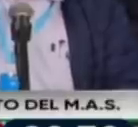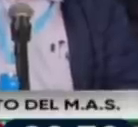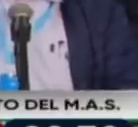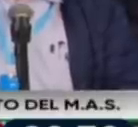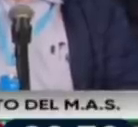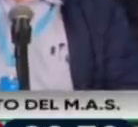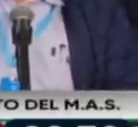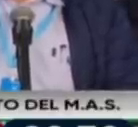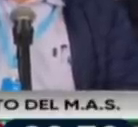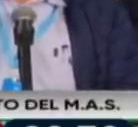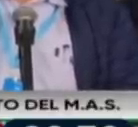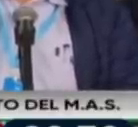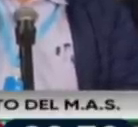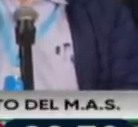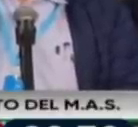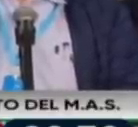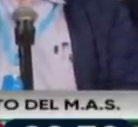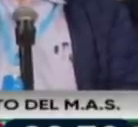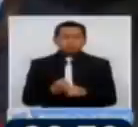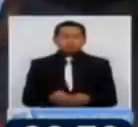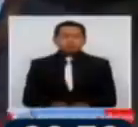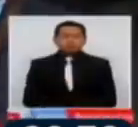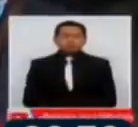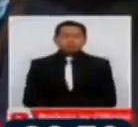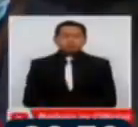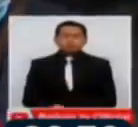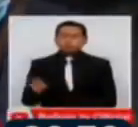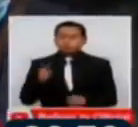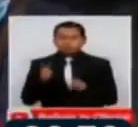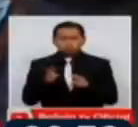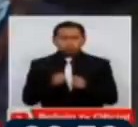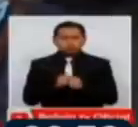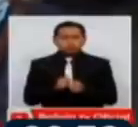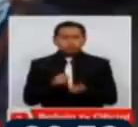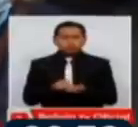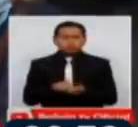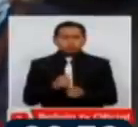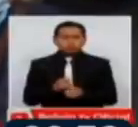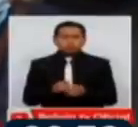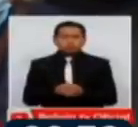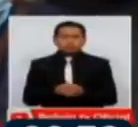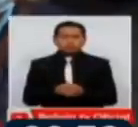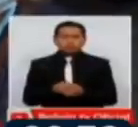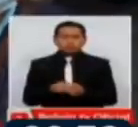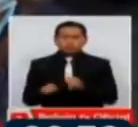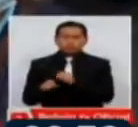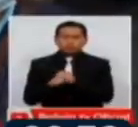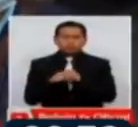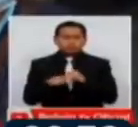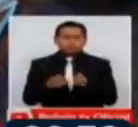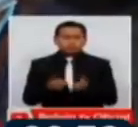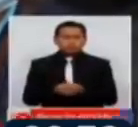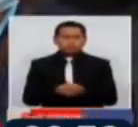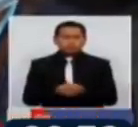comunidad internacional por el seguimiento, el acompañamiento que ha hecho a nuestra campaña,